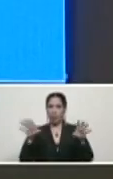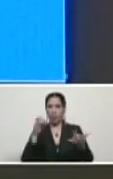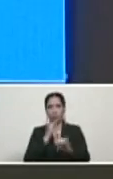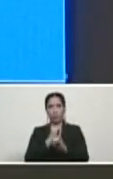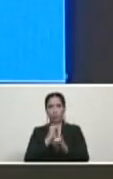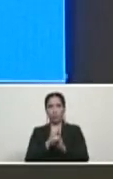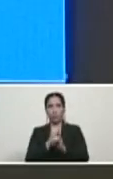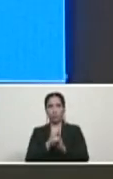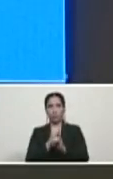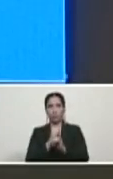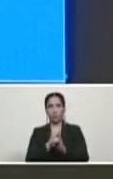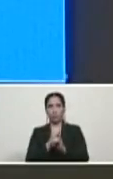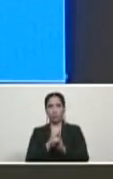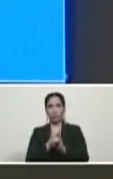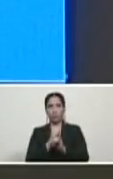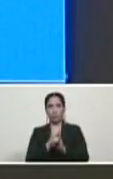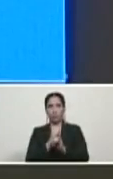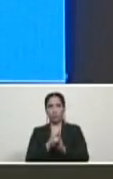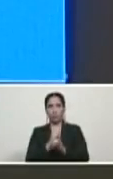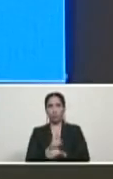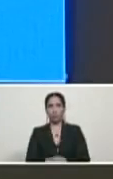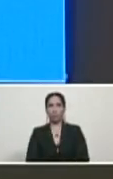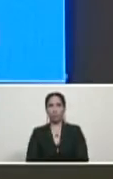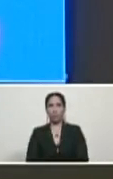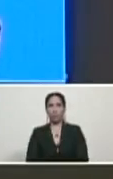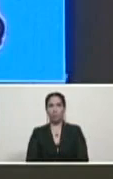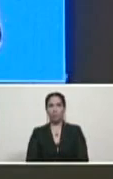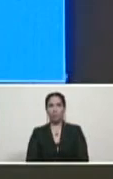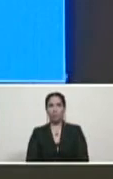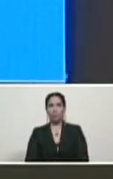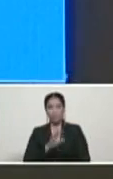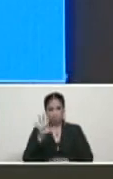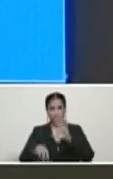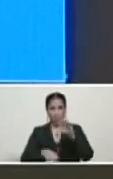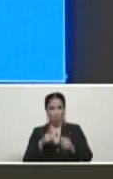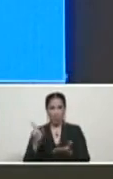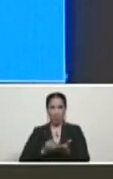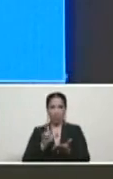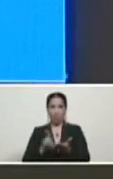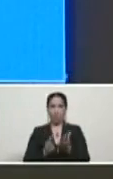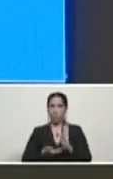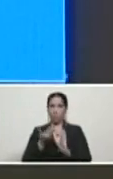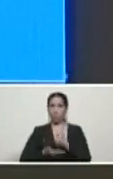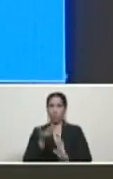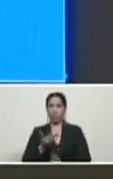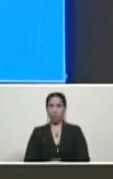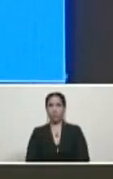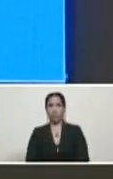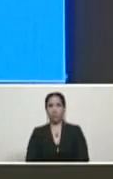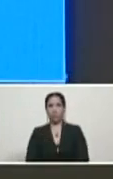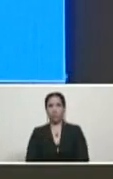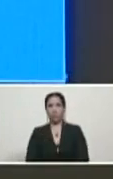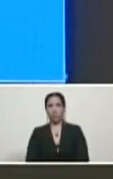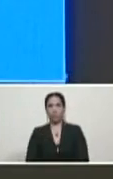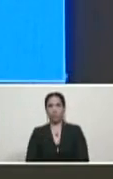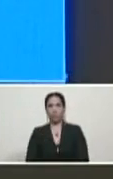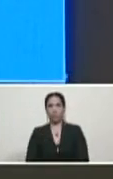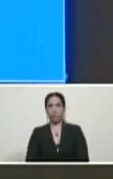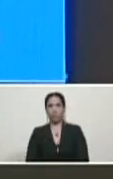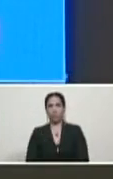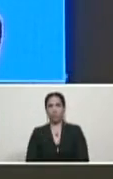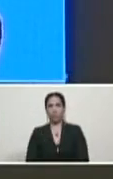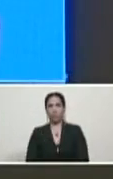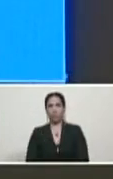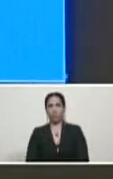que hoy se manejan. Como se comprueba en este libro, el libertador Simón Bolívar puso en su